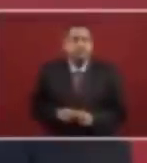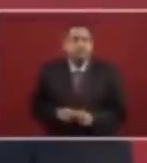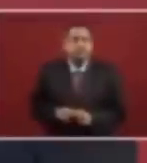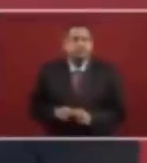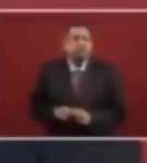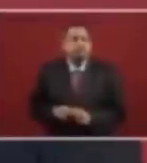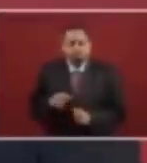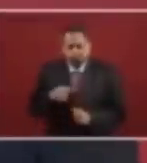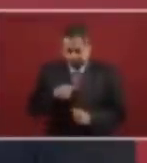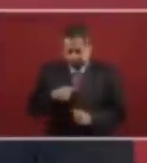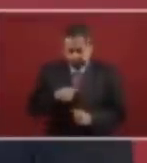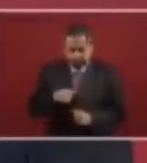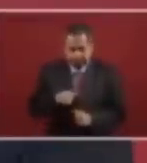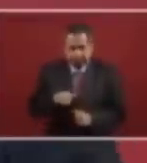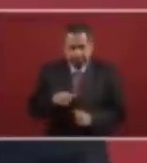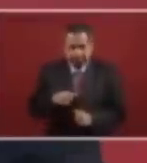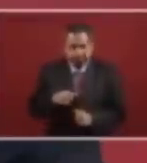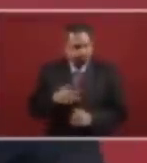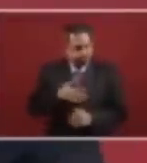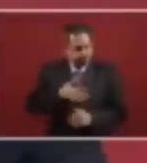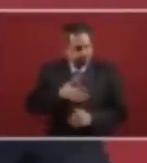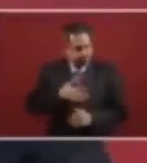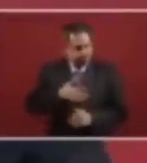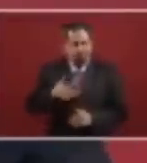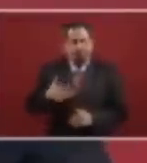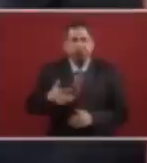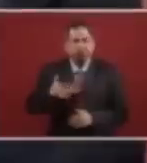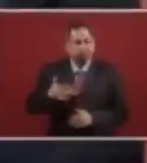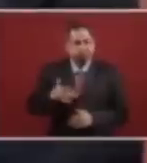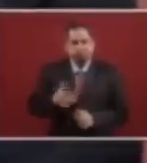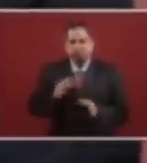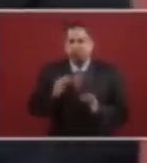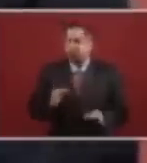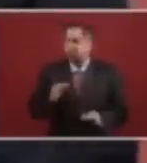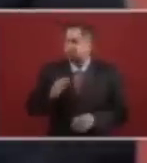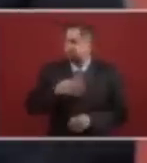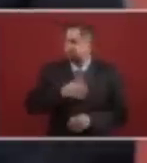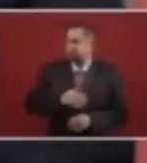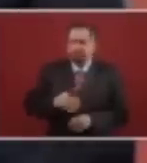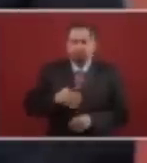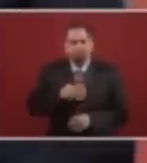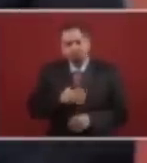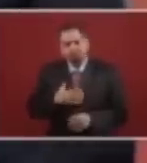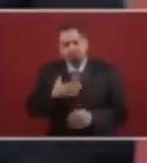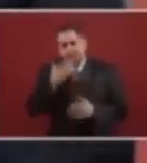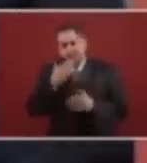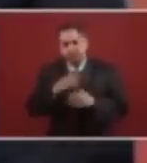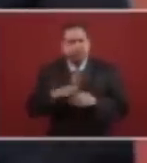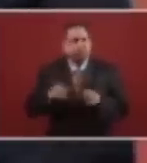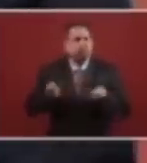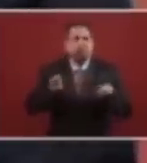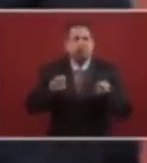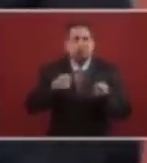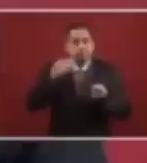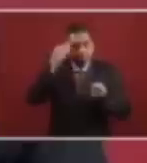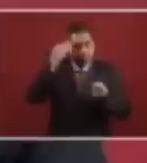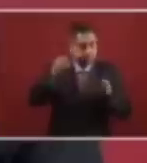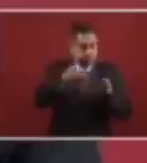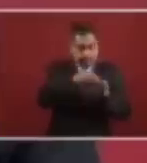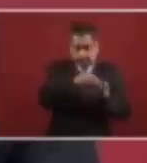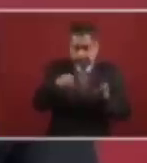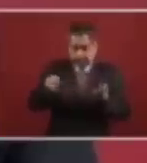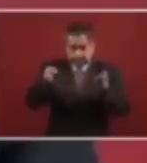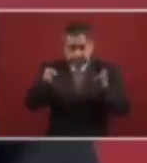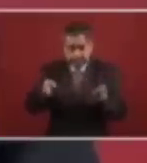tengo la dicha enorme de gobernar en un tiempo